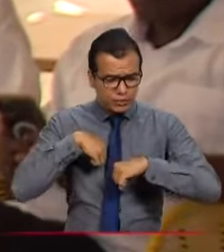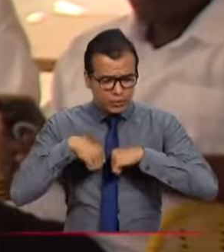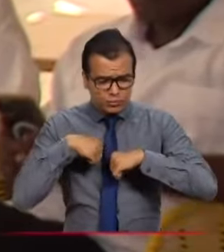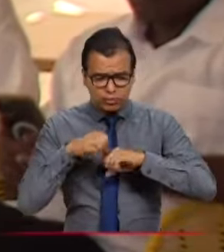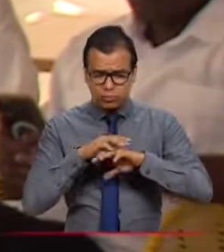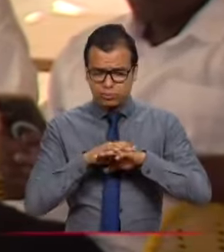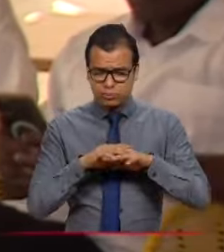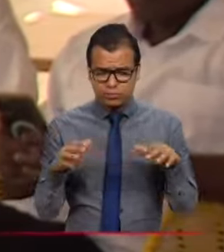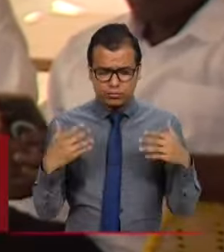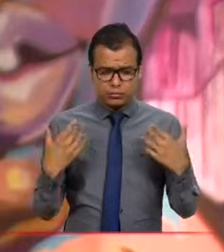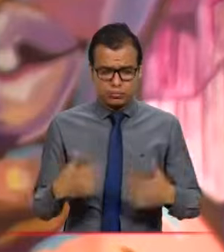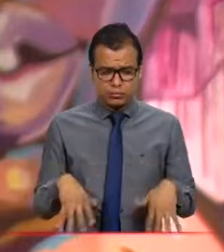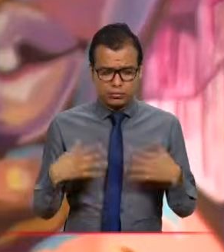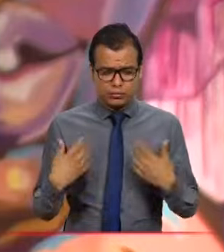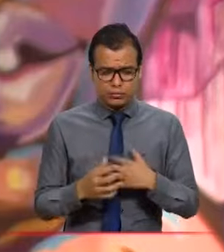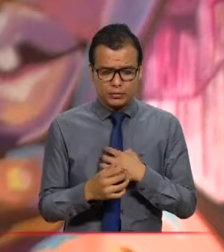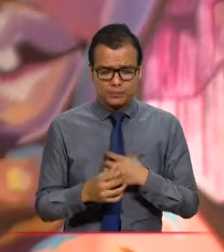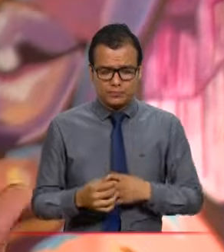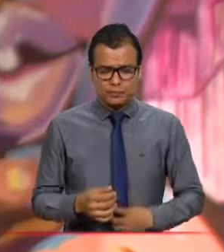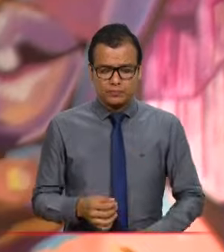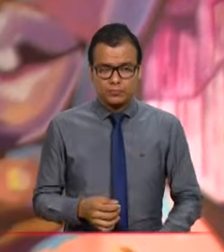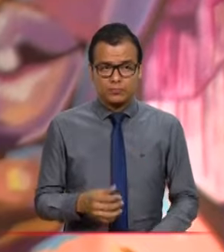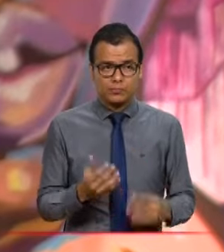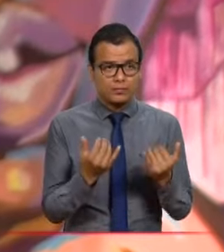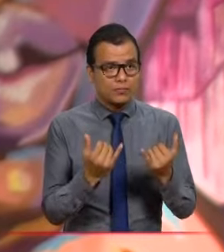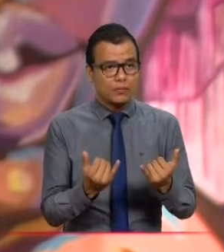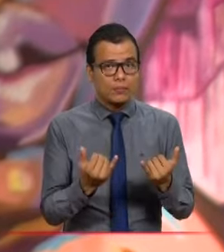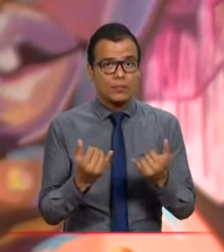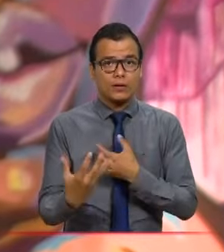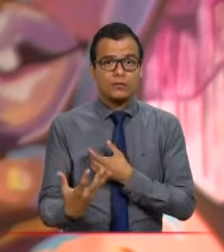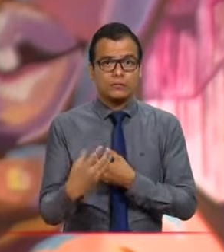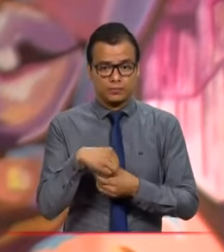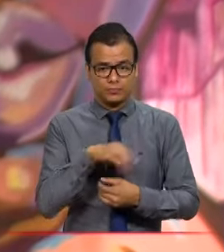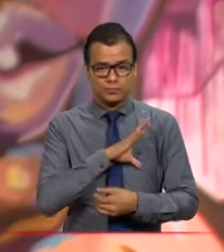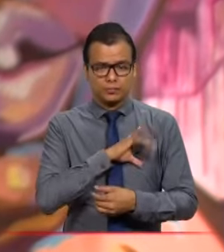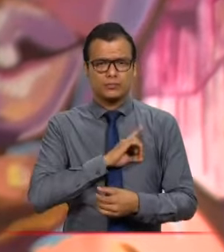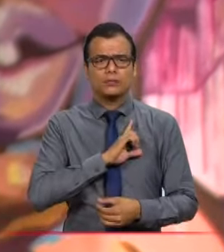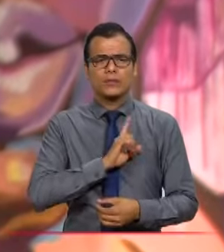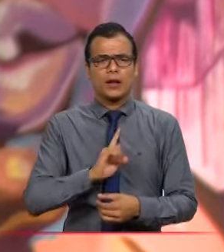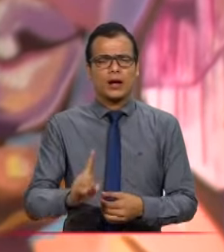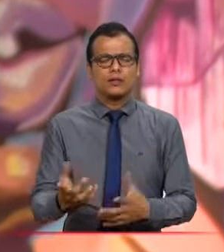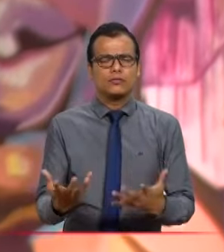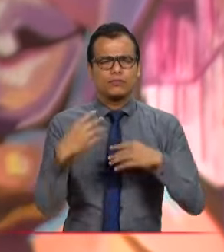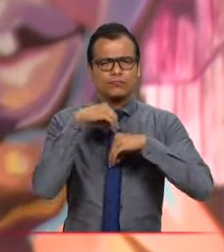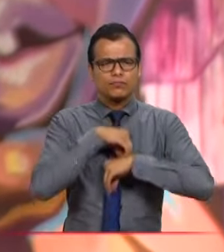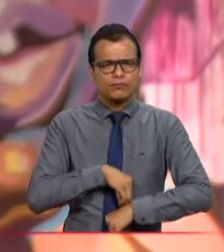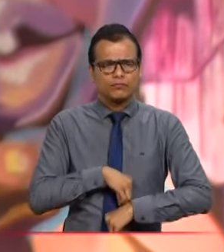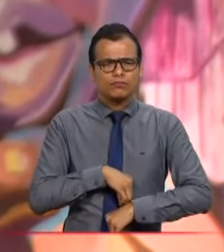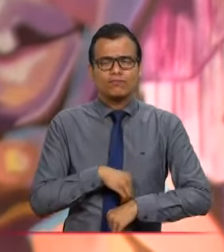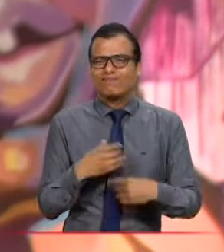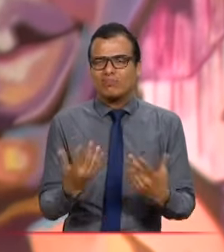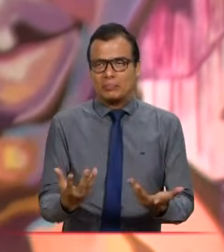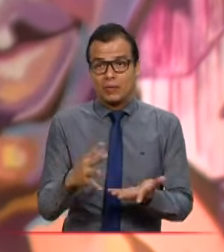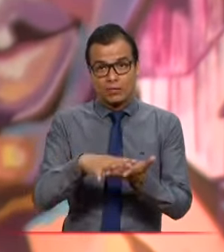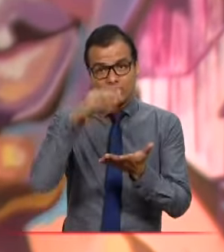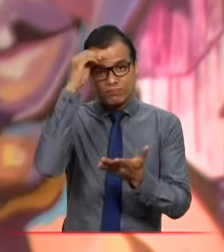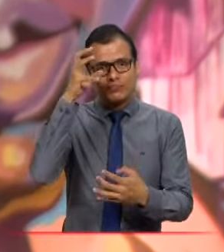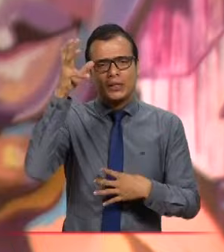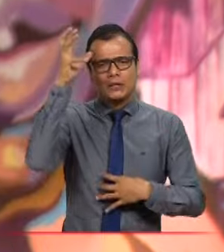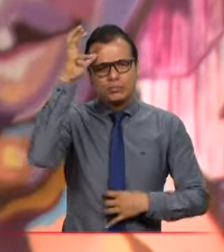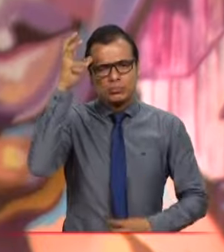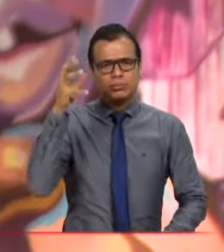él ejerce. El gran legado que me deja a mí la ciudad de Cali, la arquidiócesis de Cali, en primer lugar, mi formación. Segundo, la